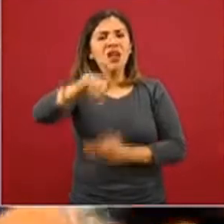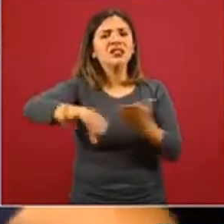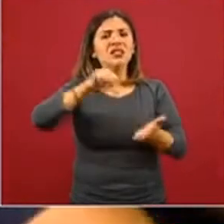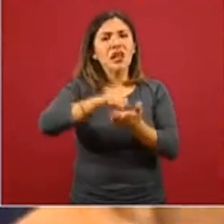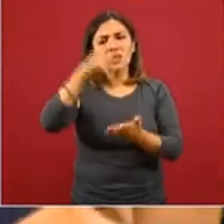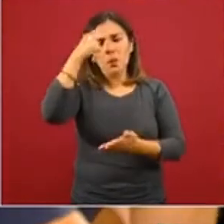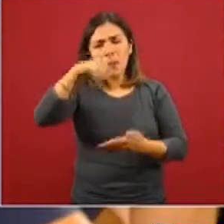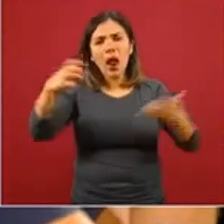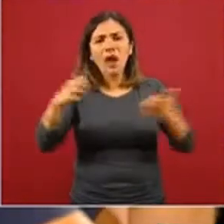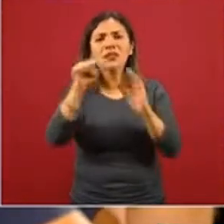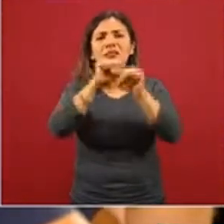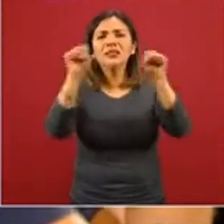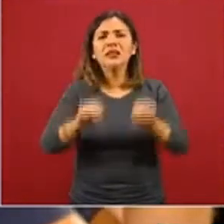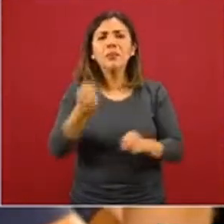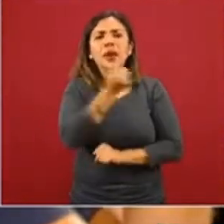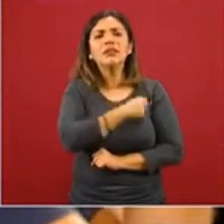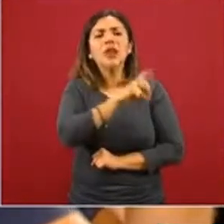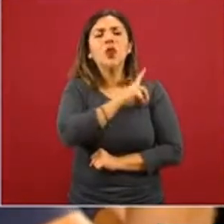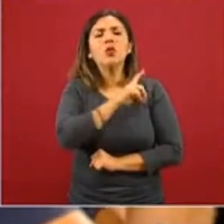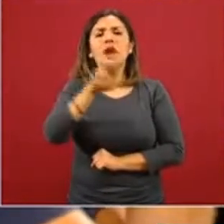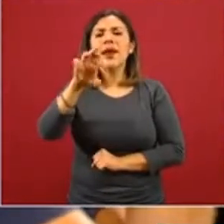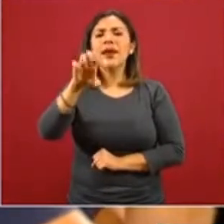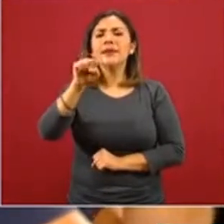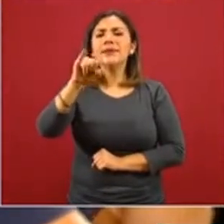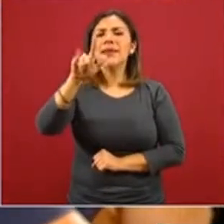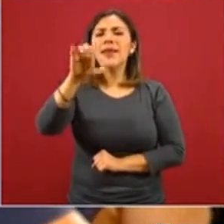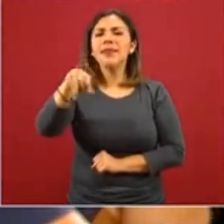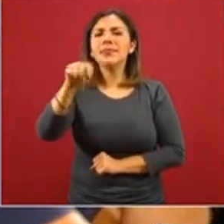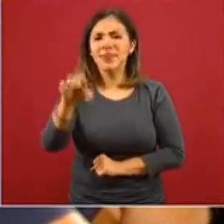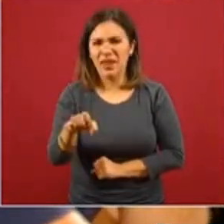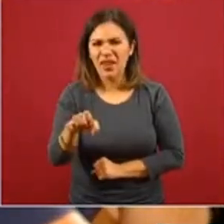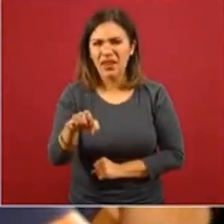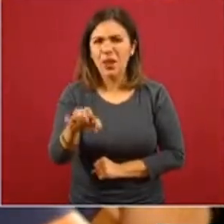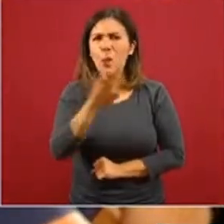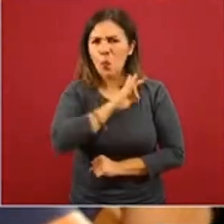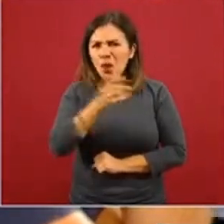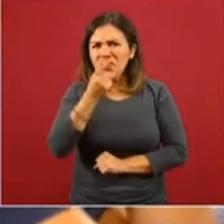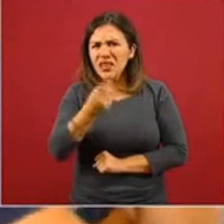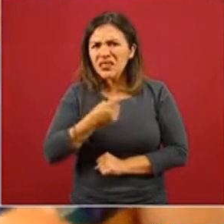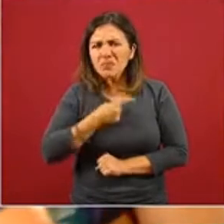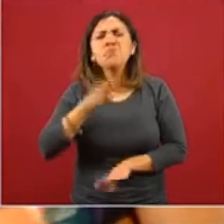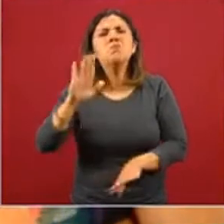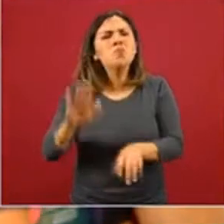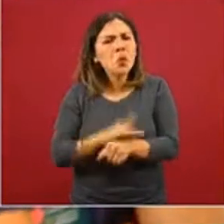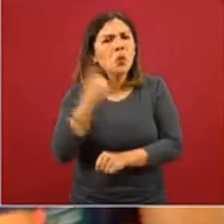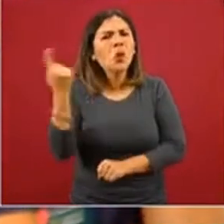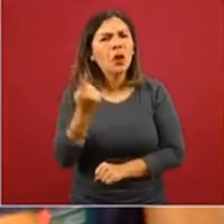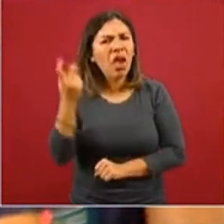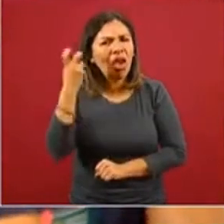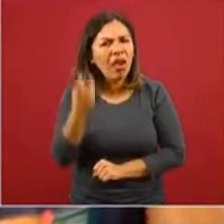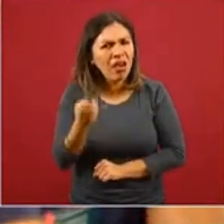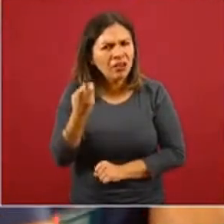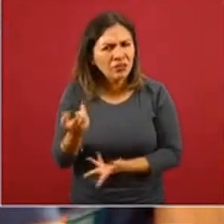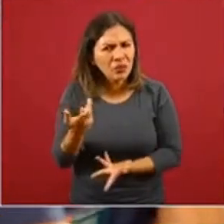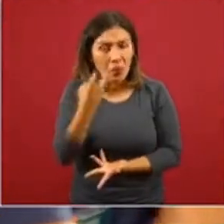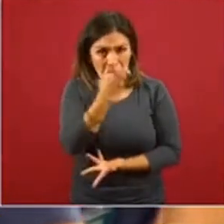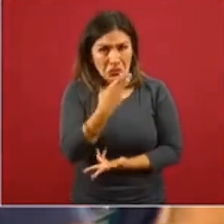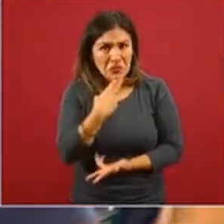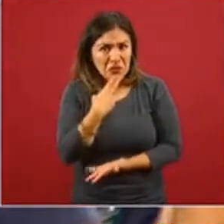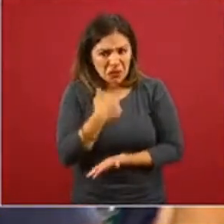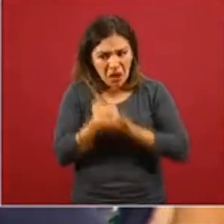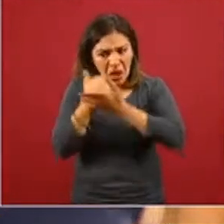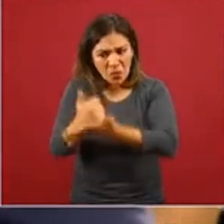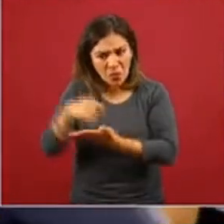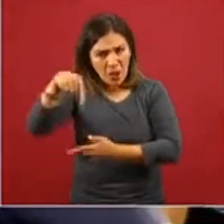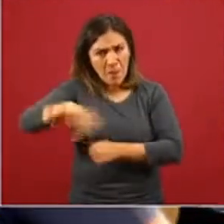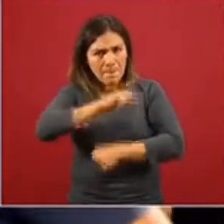colaborador para sistemas de salud resilientes. ¿Nos puede explicar esto a qué se debe y cómo favorece esto